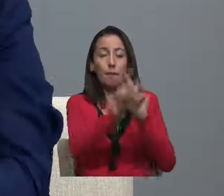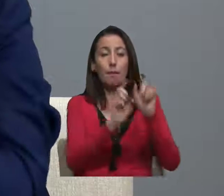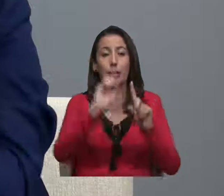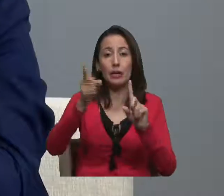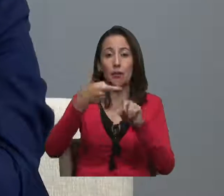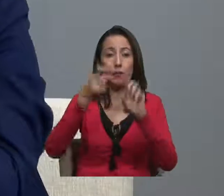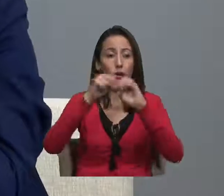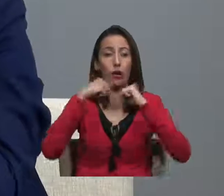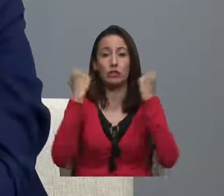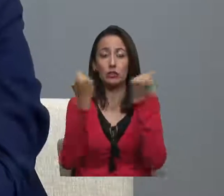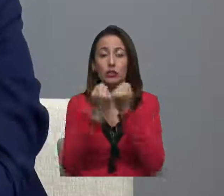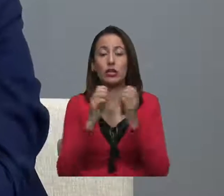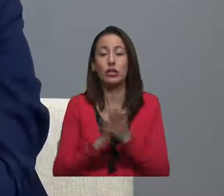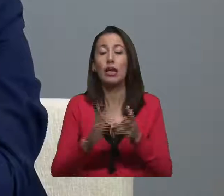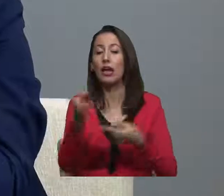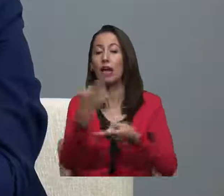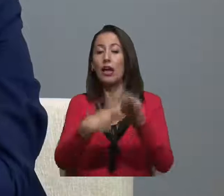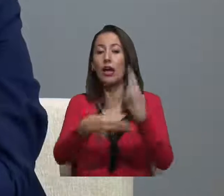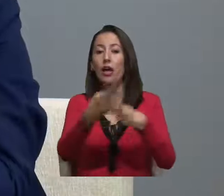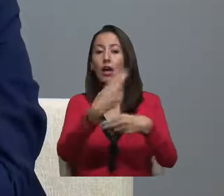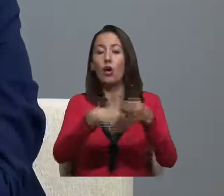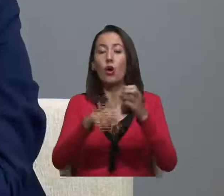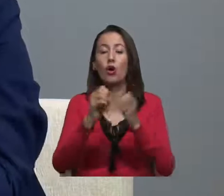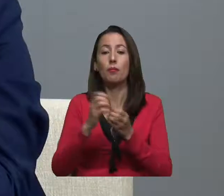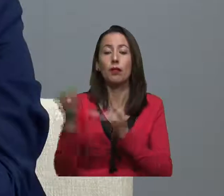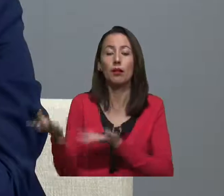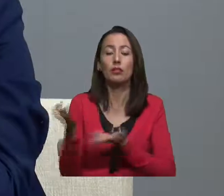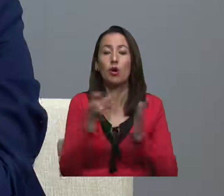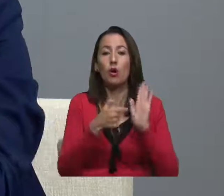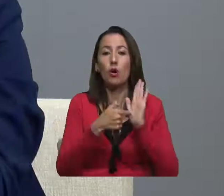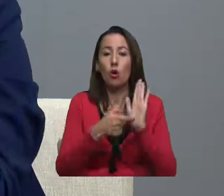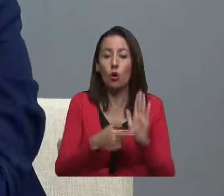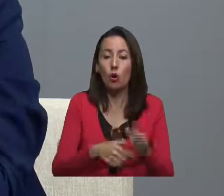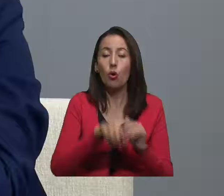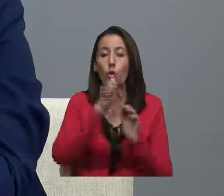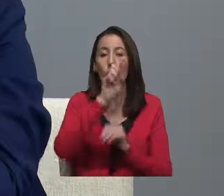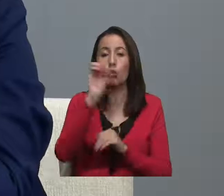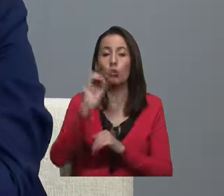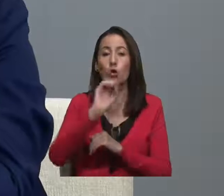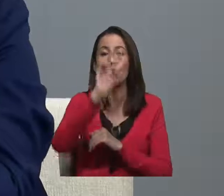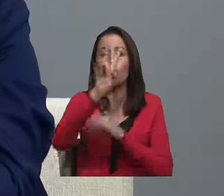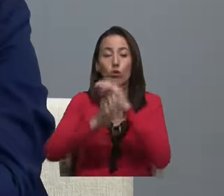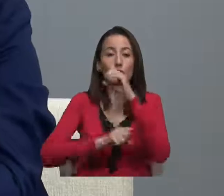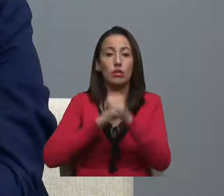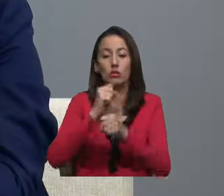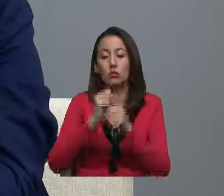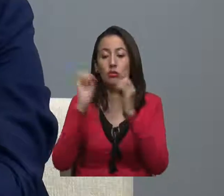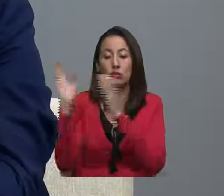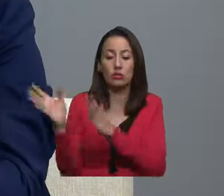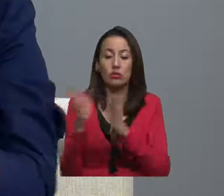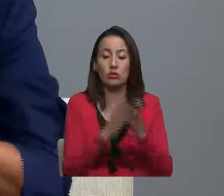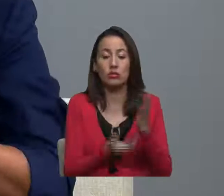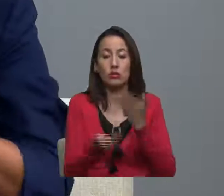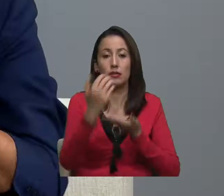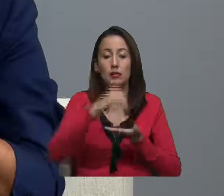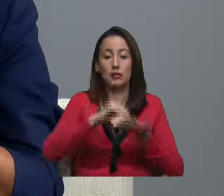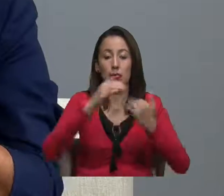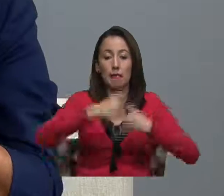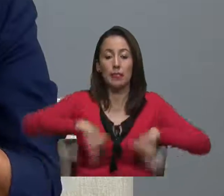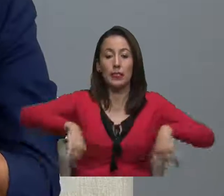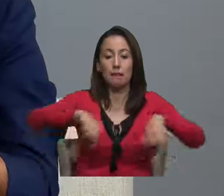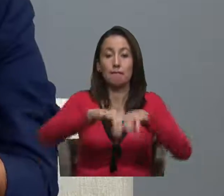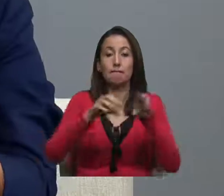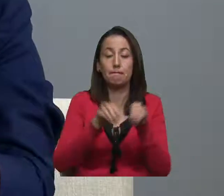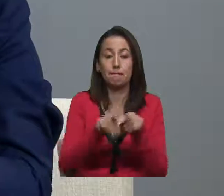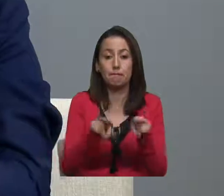tanto entraremos a negociar una moratoria por lo menos de 12 años con el fondo monetario internacional y re y revisaremos